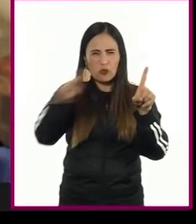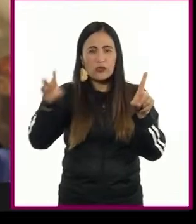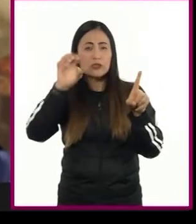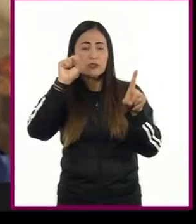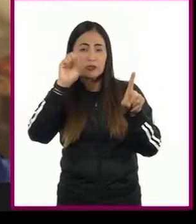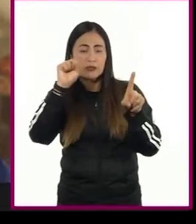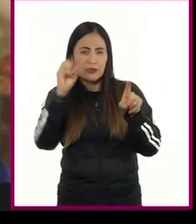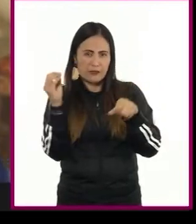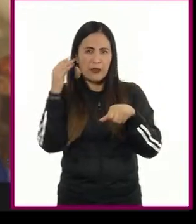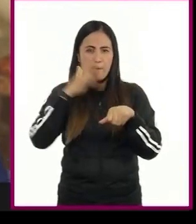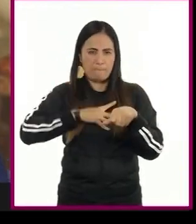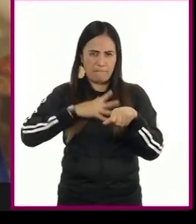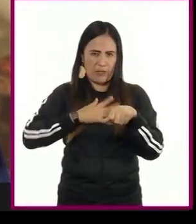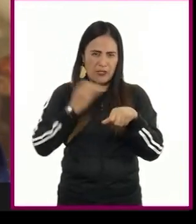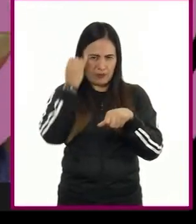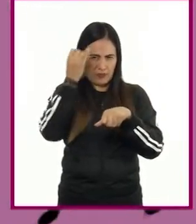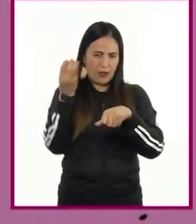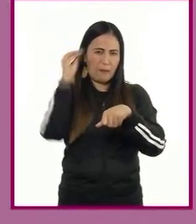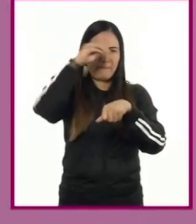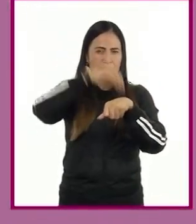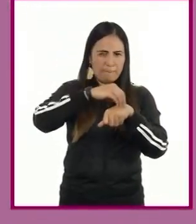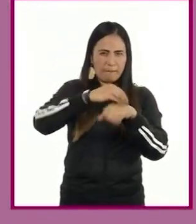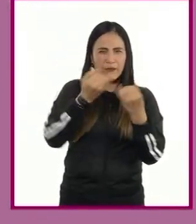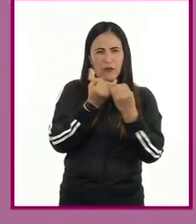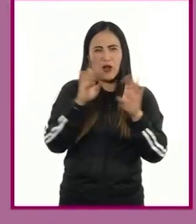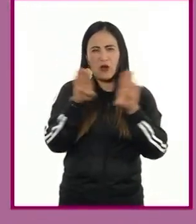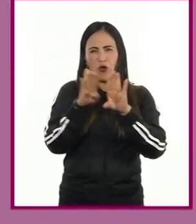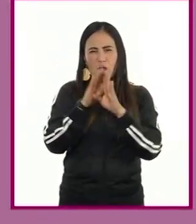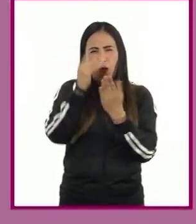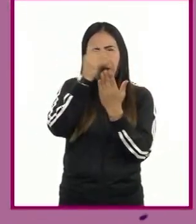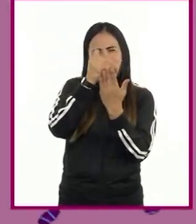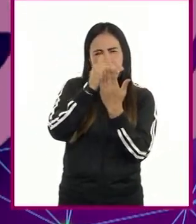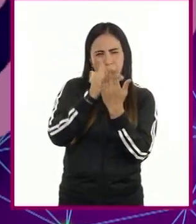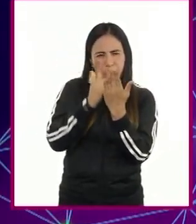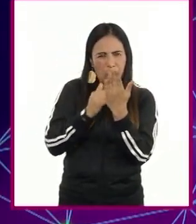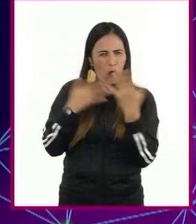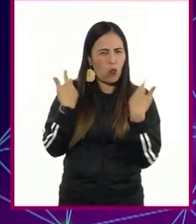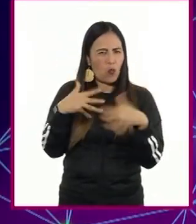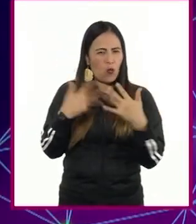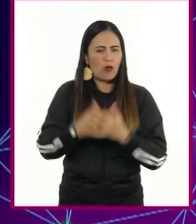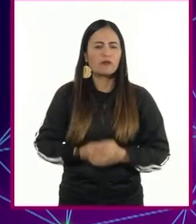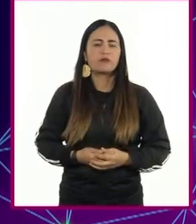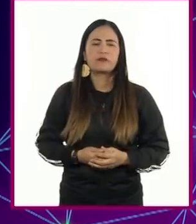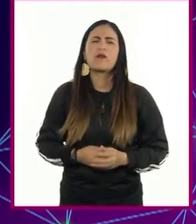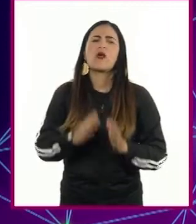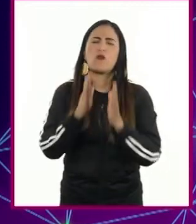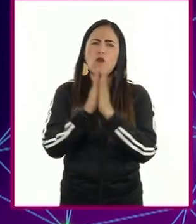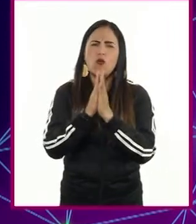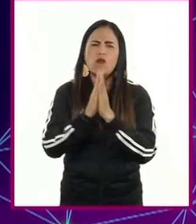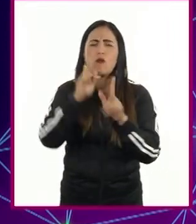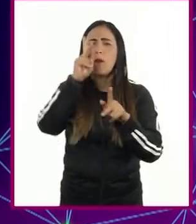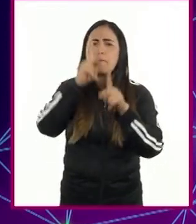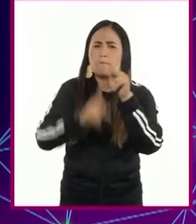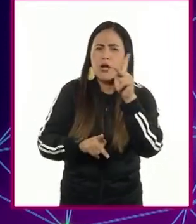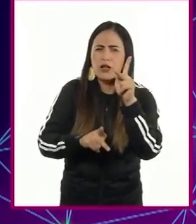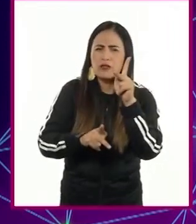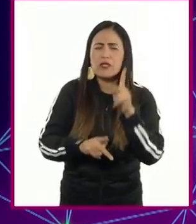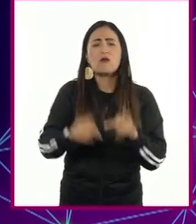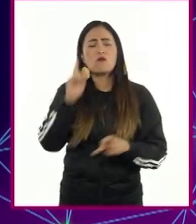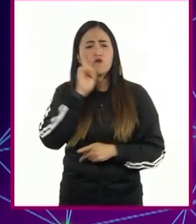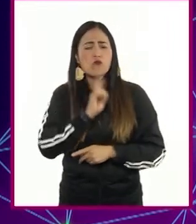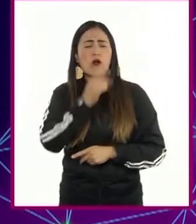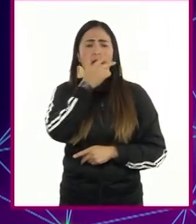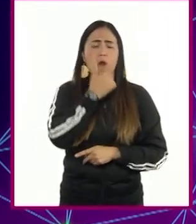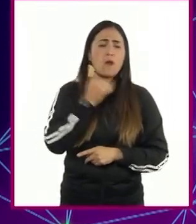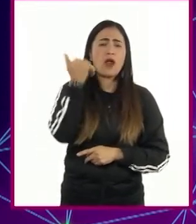visual de mi escrito, la Divina Proportione. Por favor, maestro Pacioli, hagamos una pausa para mostrar a las alumnas